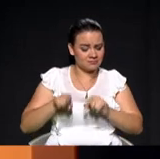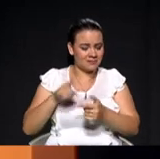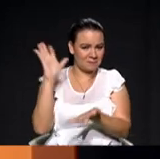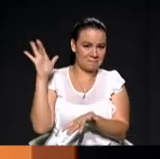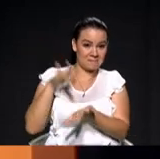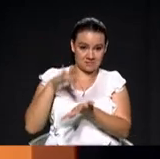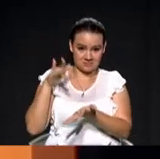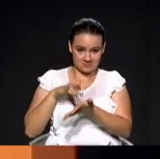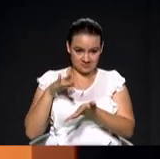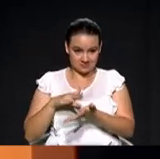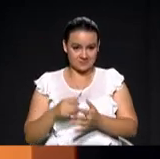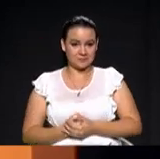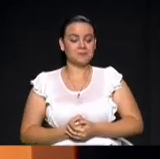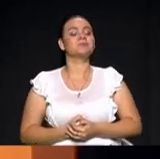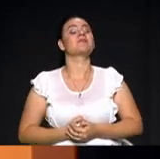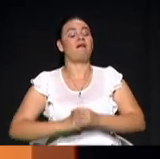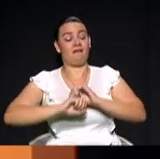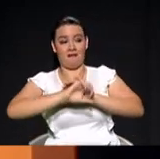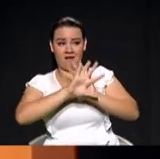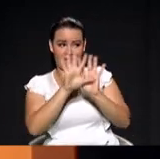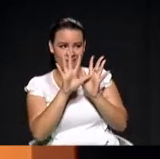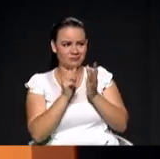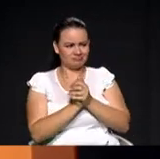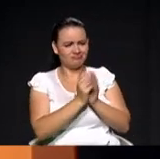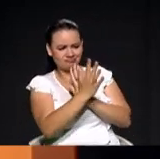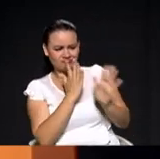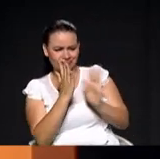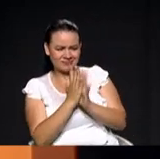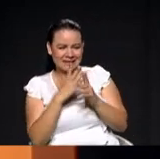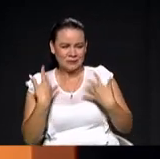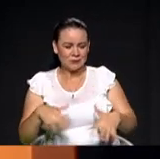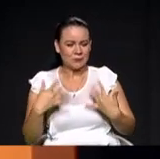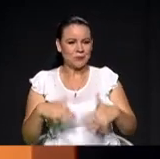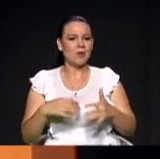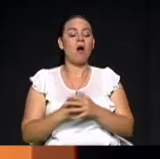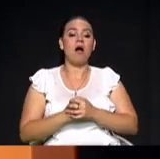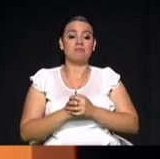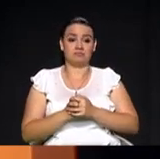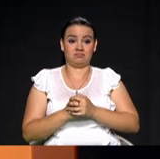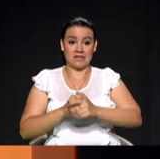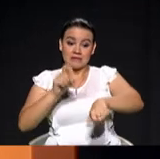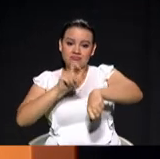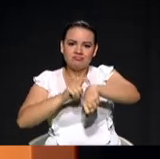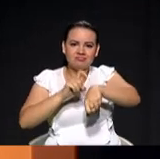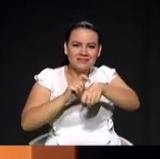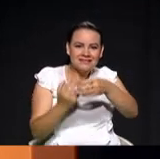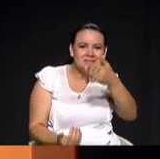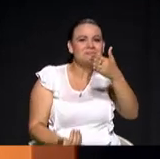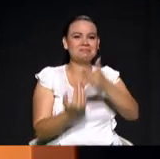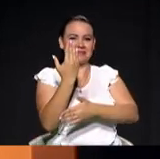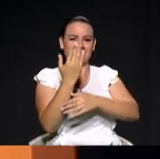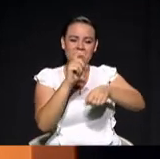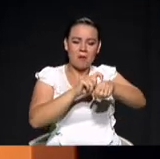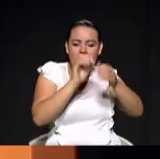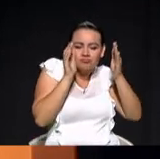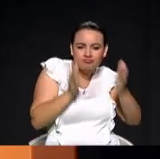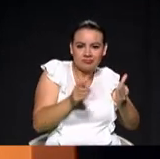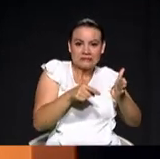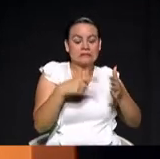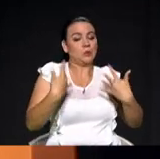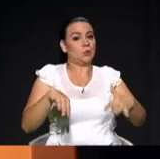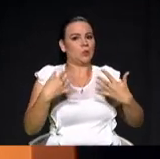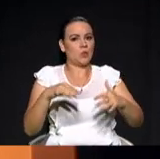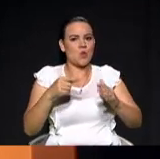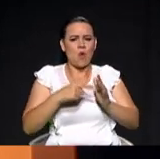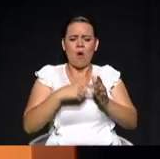con la tendencia además porque como usted lo dice durante el primer tiempo por decirlo de alguna manera estuvimos de primeros en tendencia en